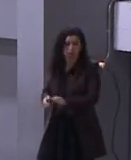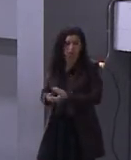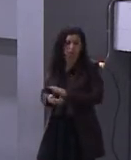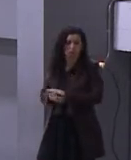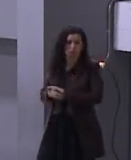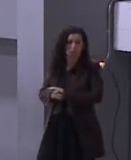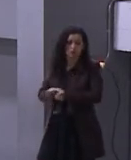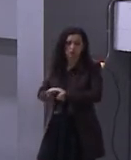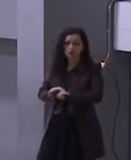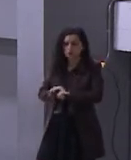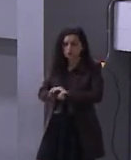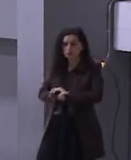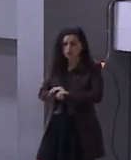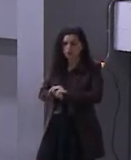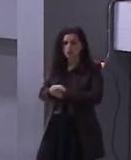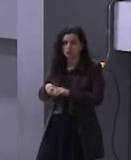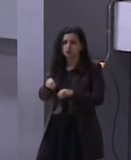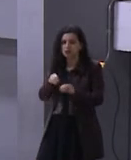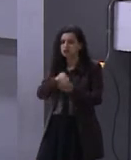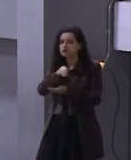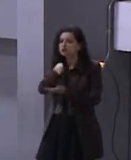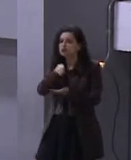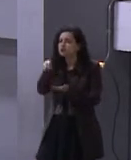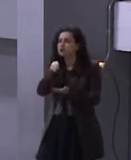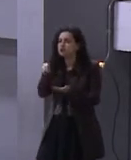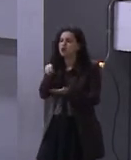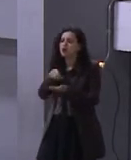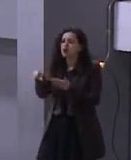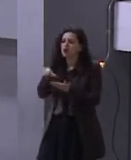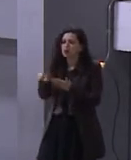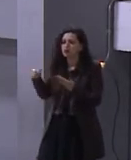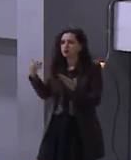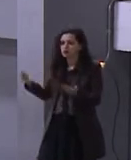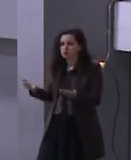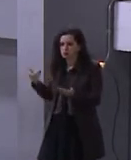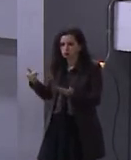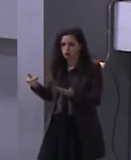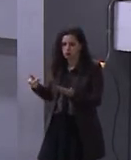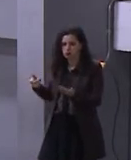están distribuidos en unos gastos como son